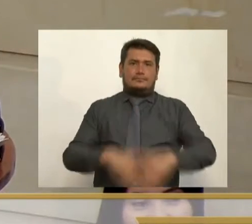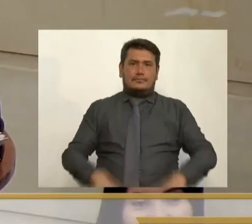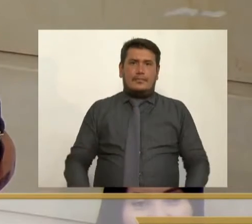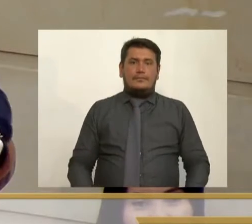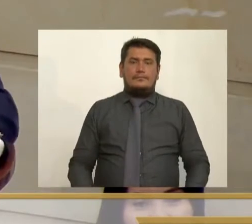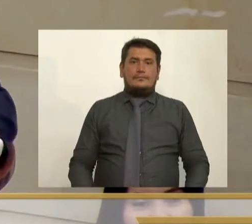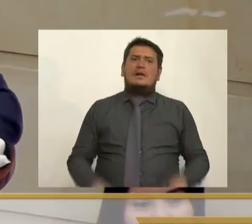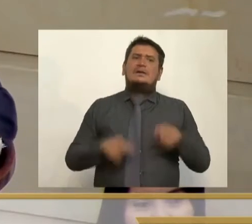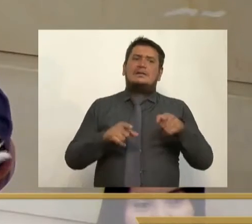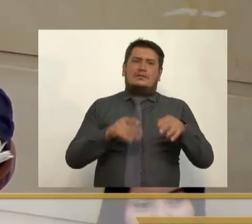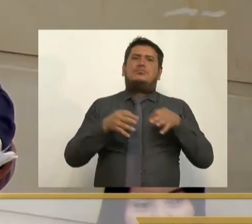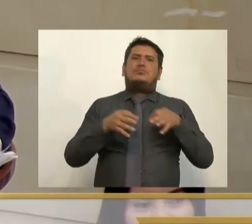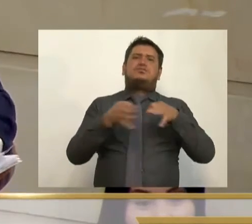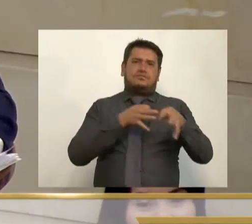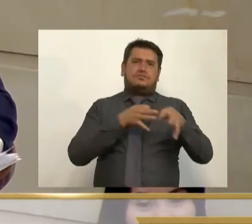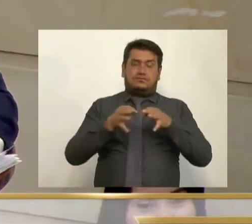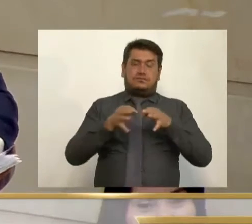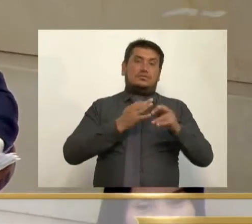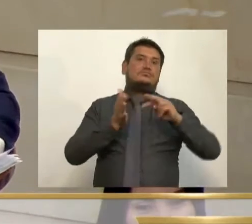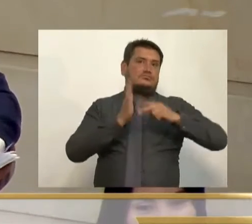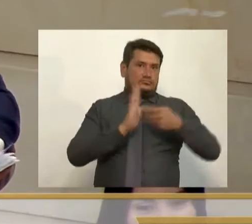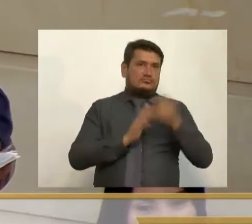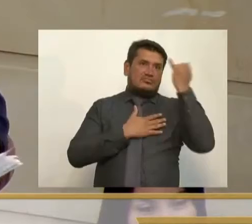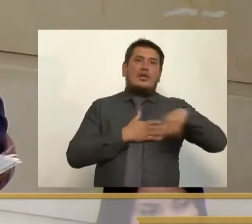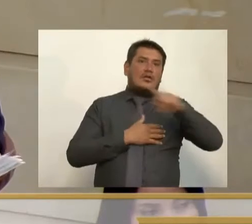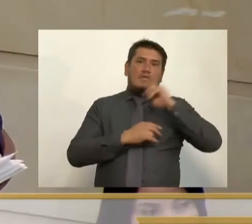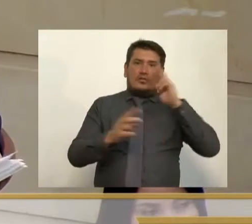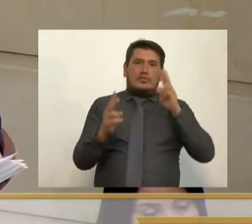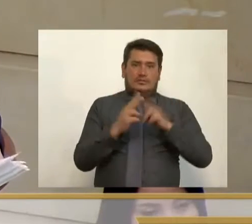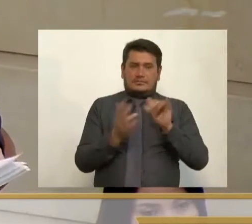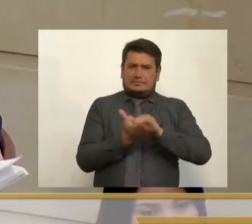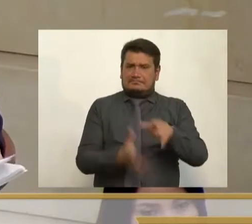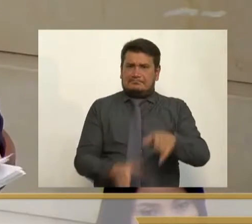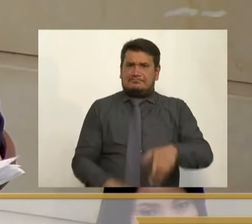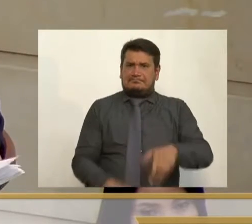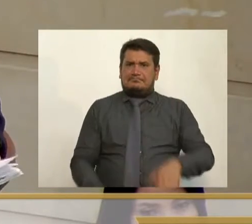Que es sobre lo cual se basa la idea de una nueva elección.